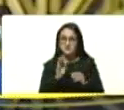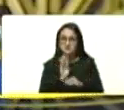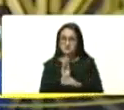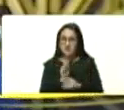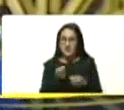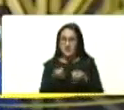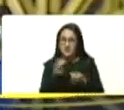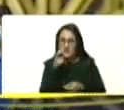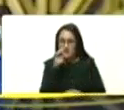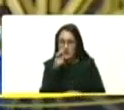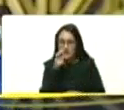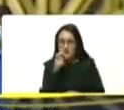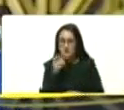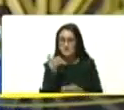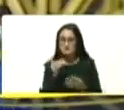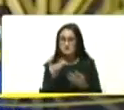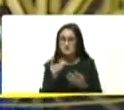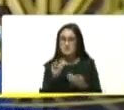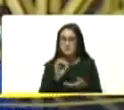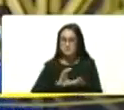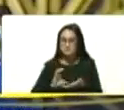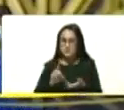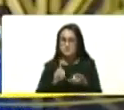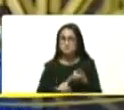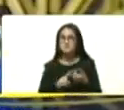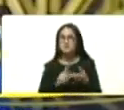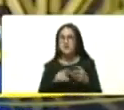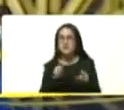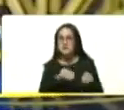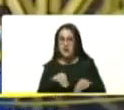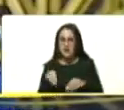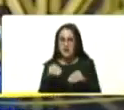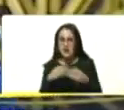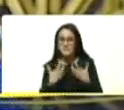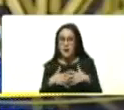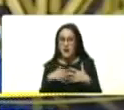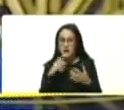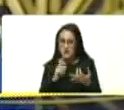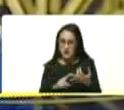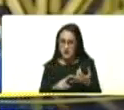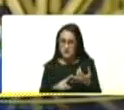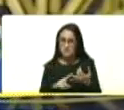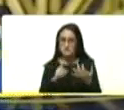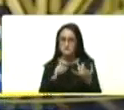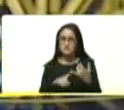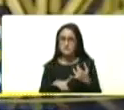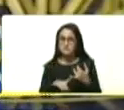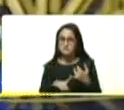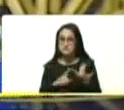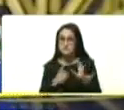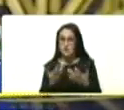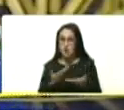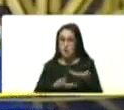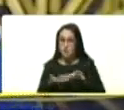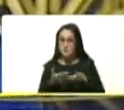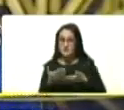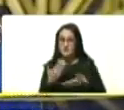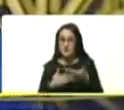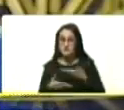del financiamiento, de la tierra, de la maquinaria, de la